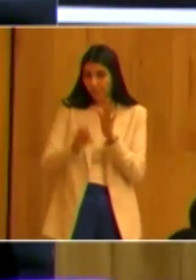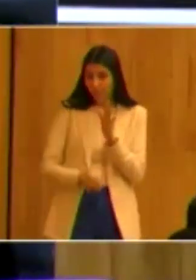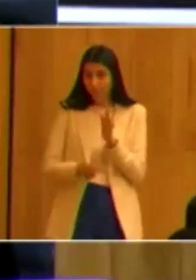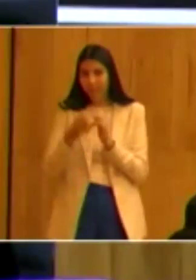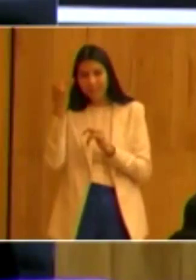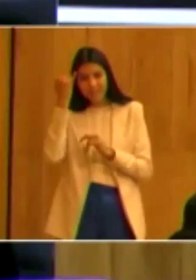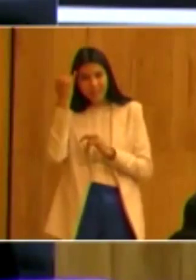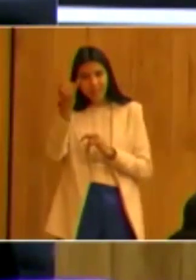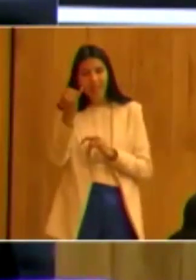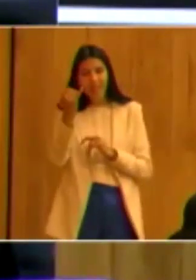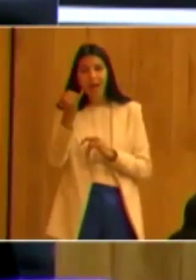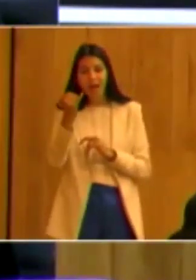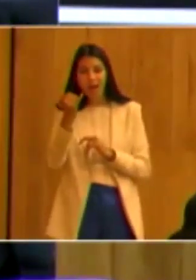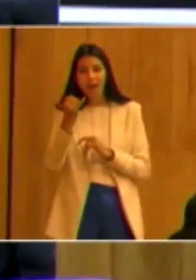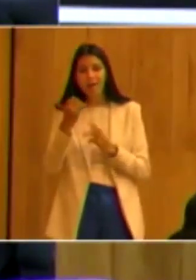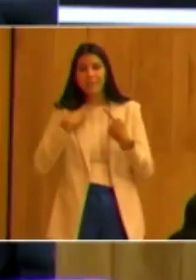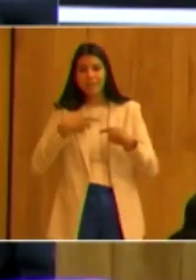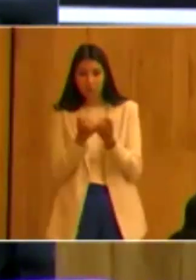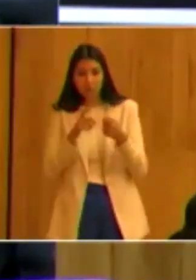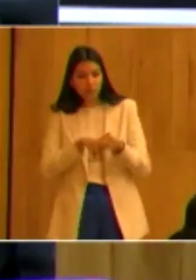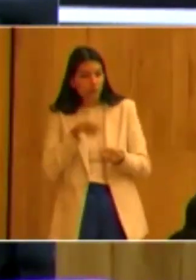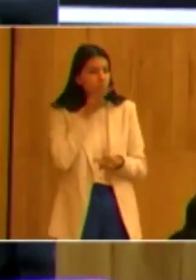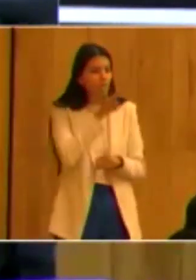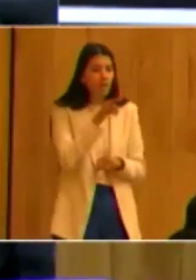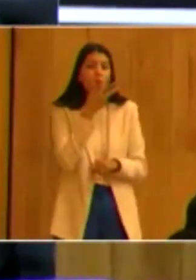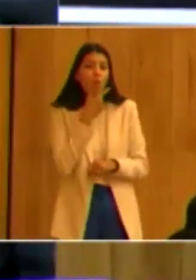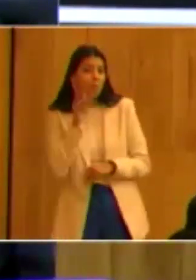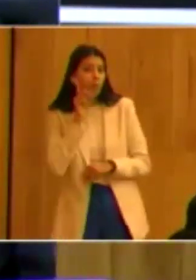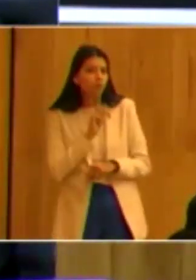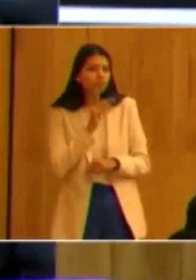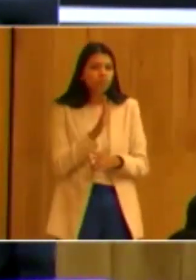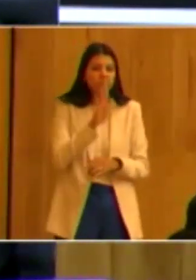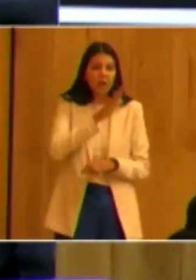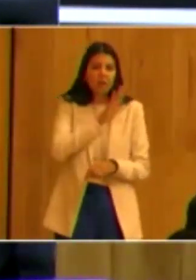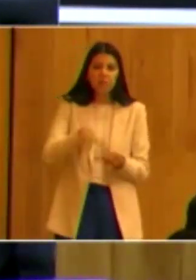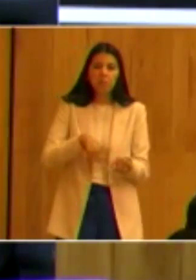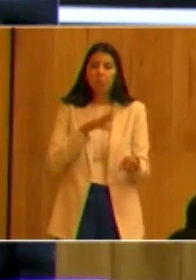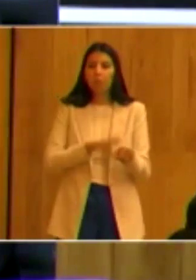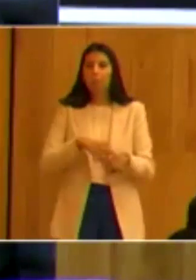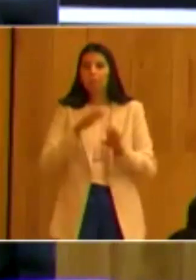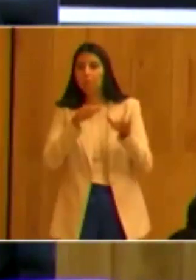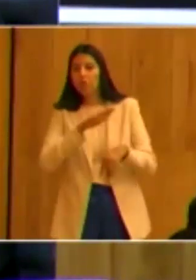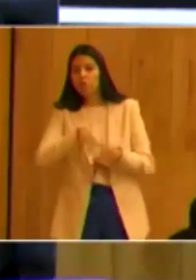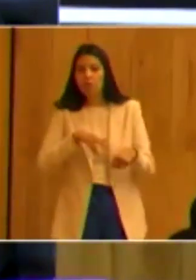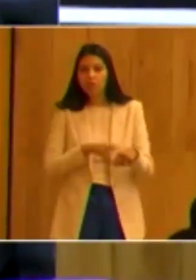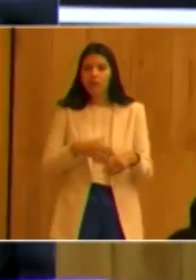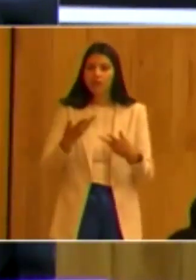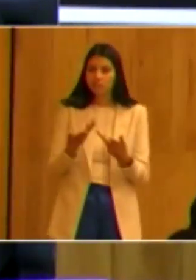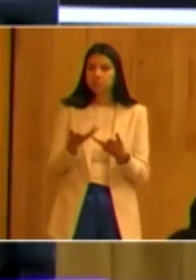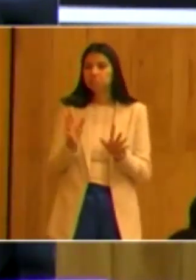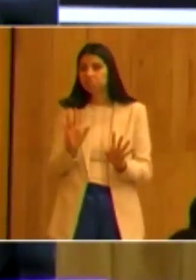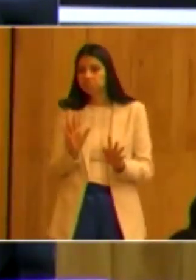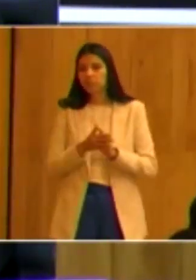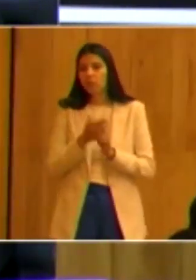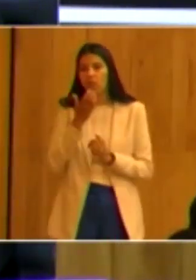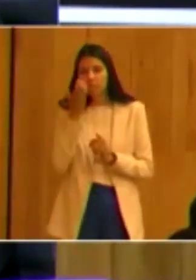lo acertadamente lo comentó la compañera jueza, tan naturalizados, los normalizamos y